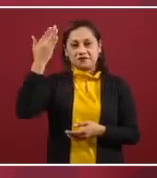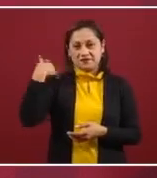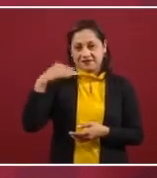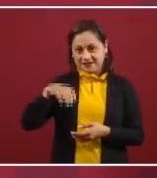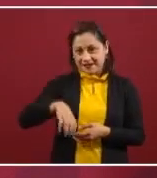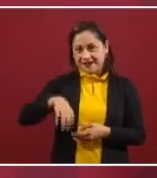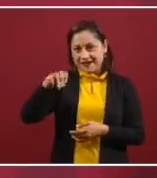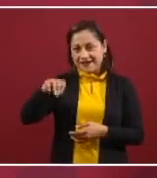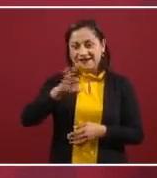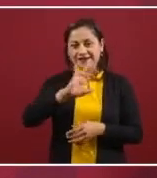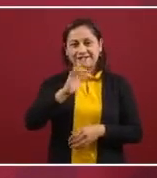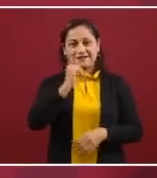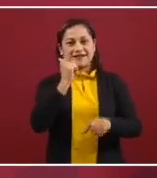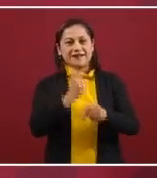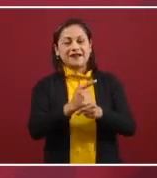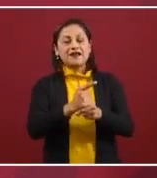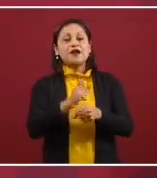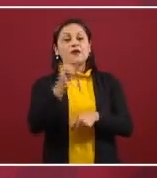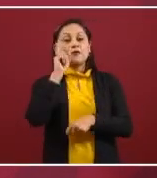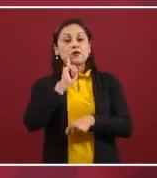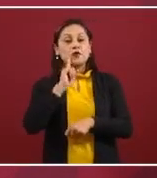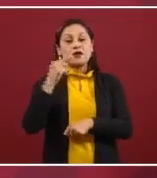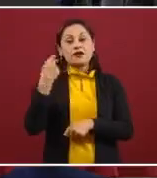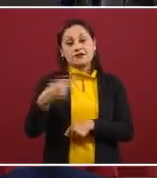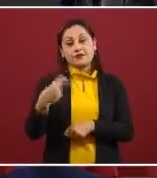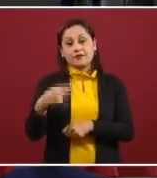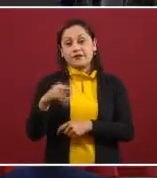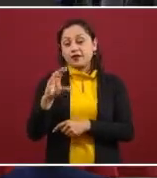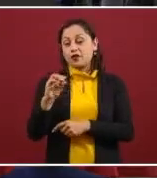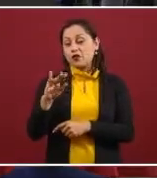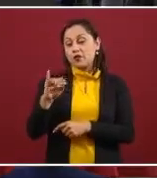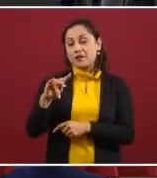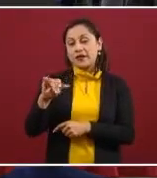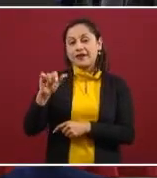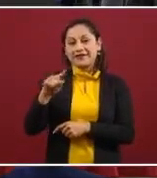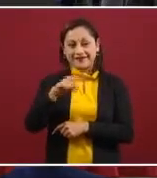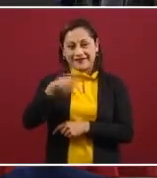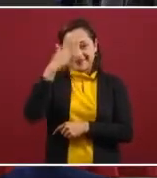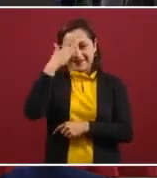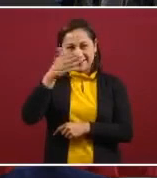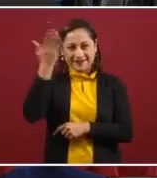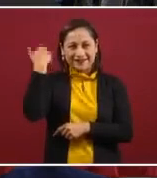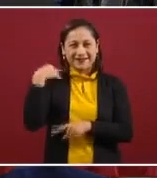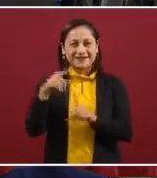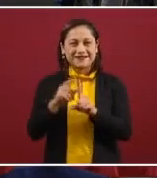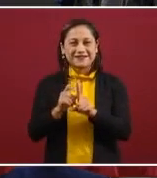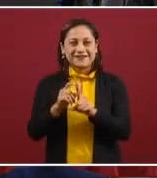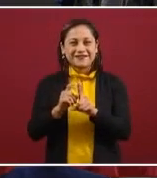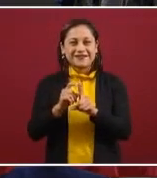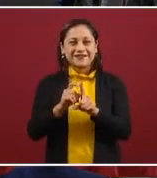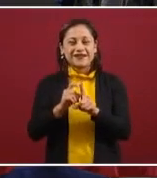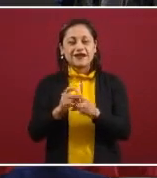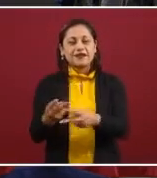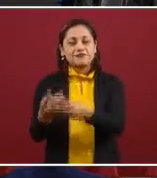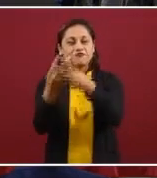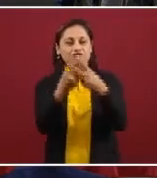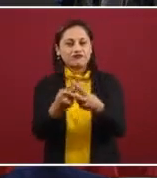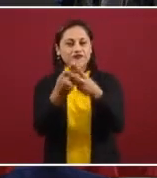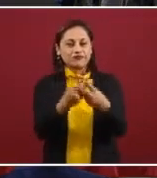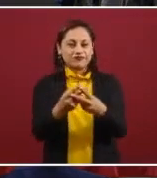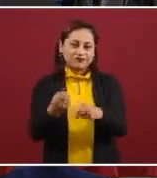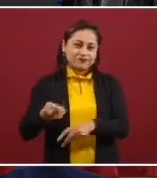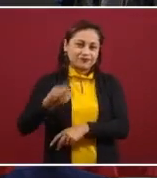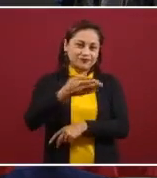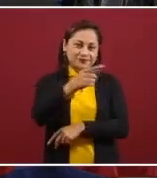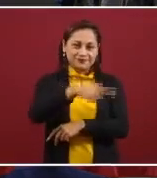nuestra señorita Cometa, que le pone estrellitas a Orsan y a Lagas como categorías en marca, las más